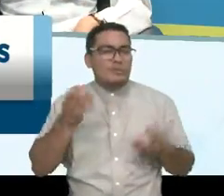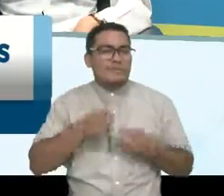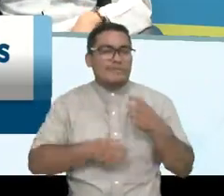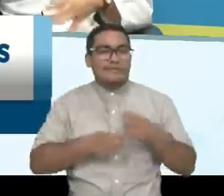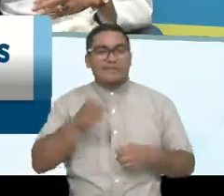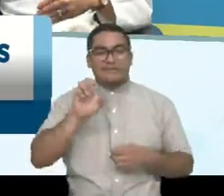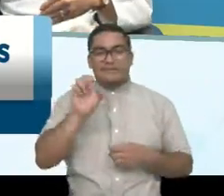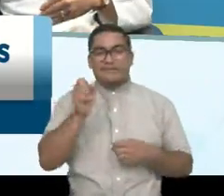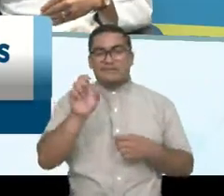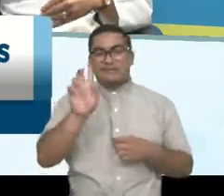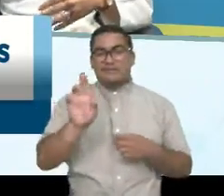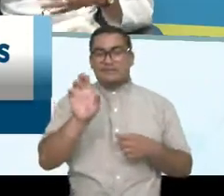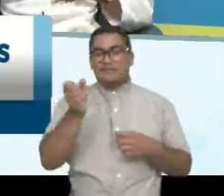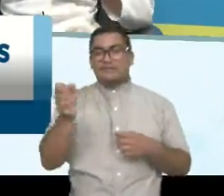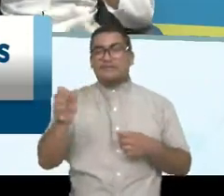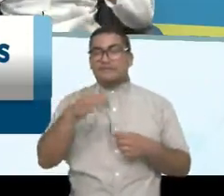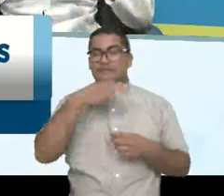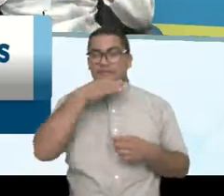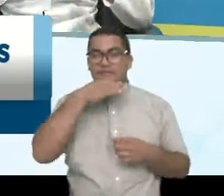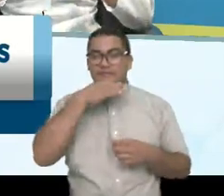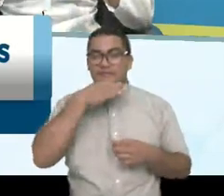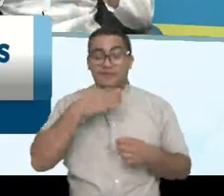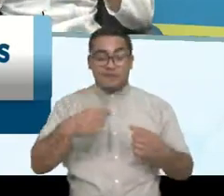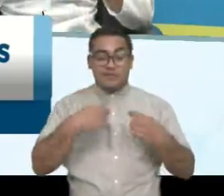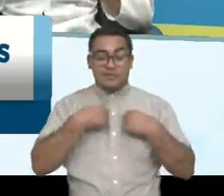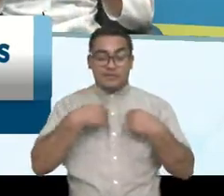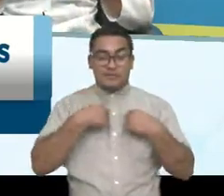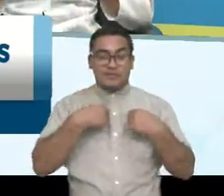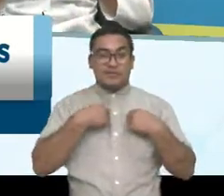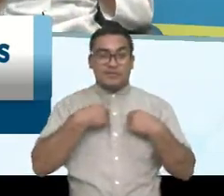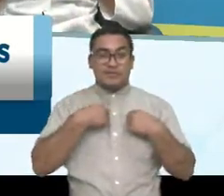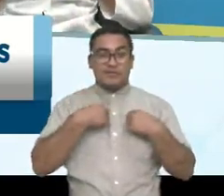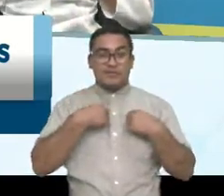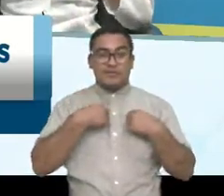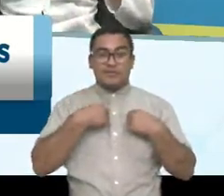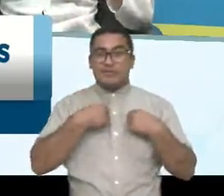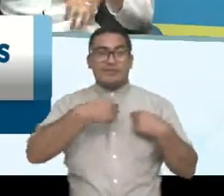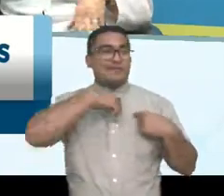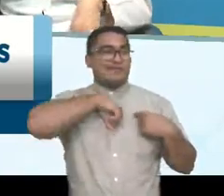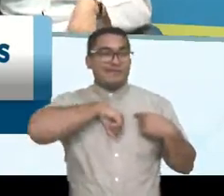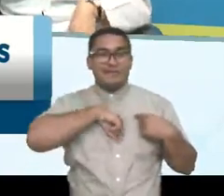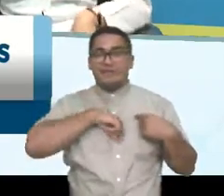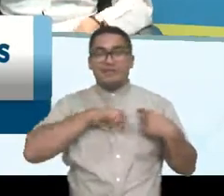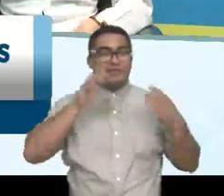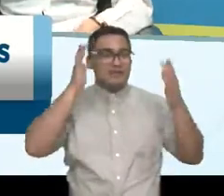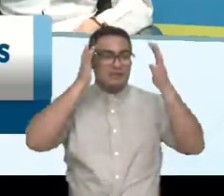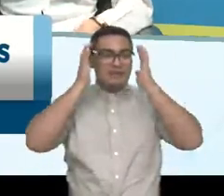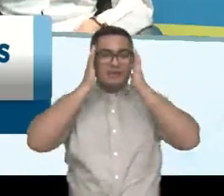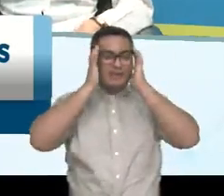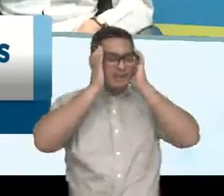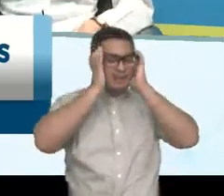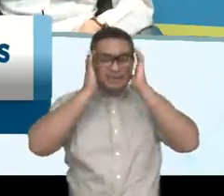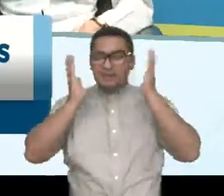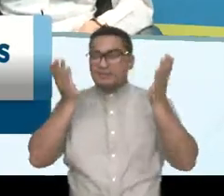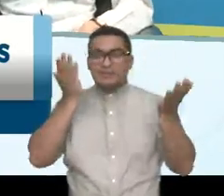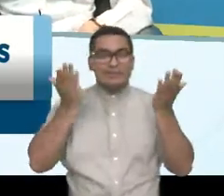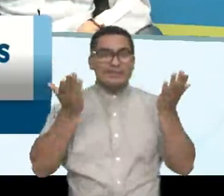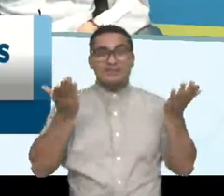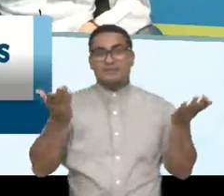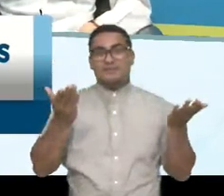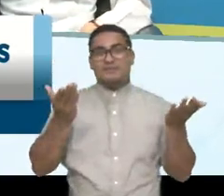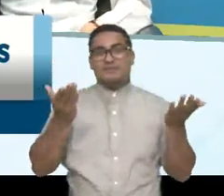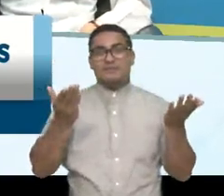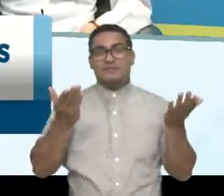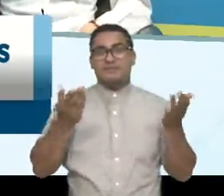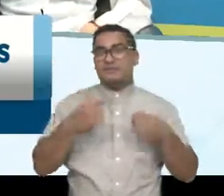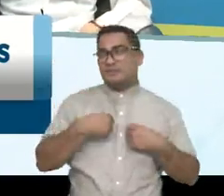muy elevados? Es que yo experimento ansiedad interna, estoy preocupada mentalmente qué va a pasar y esta persona